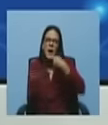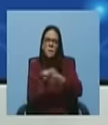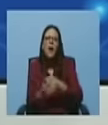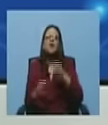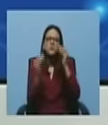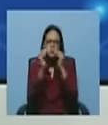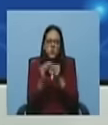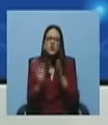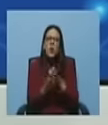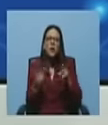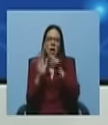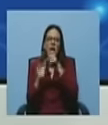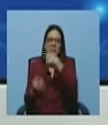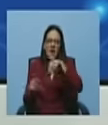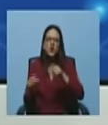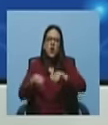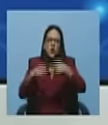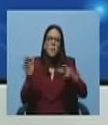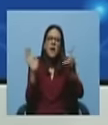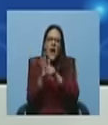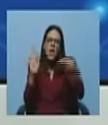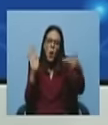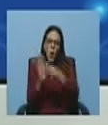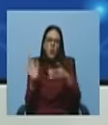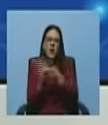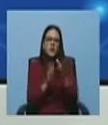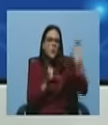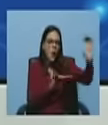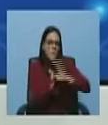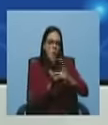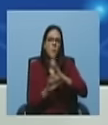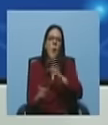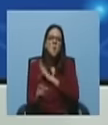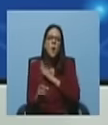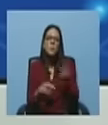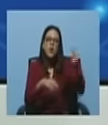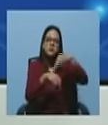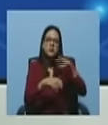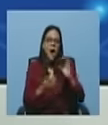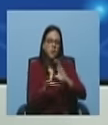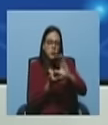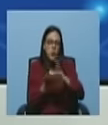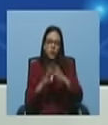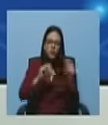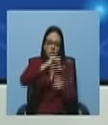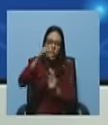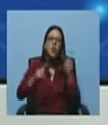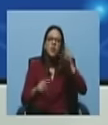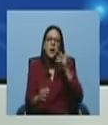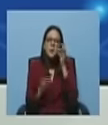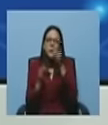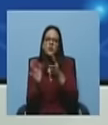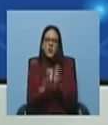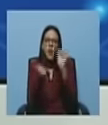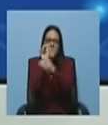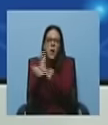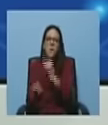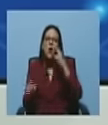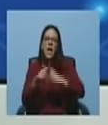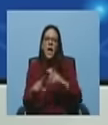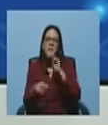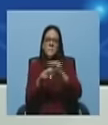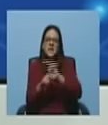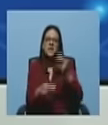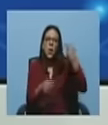estos delitos que atentan contra los recursos que son propios de la nación. También ha confirmado la detención del exministro